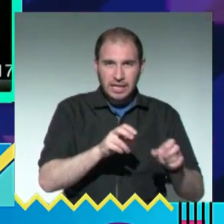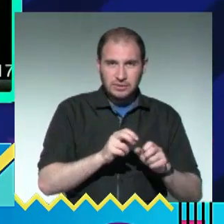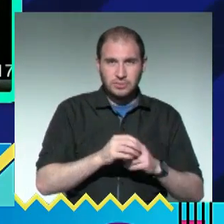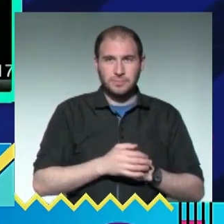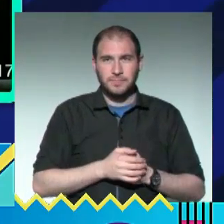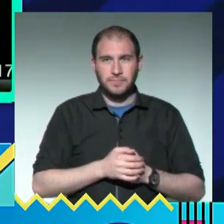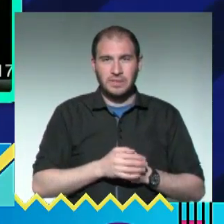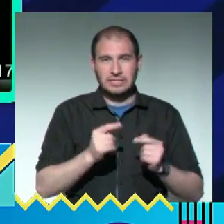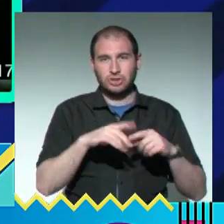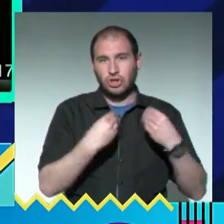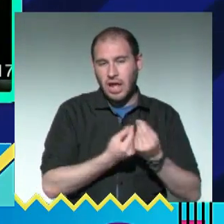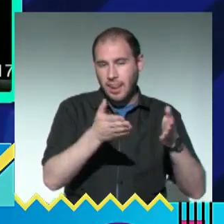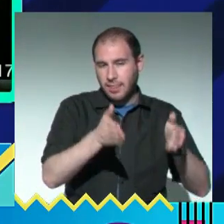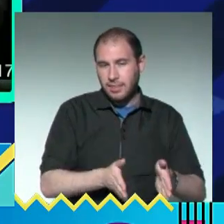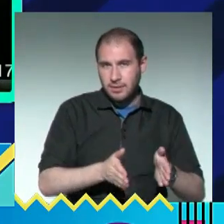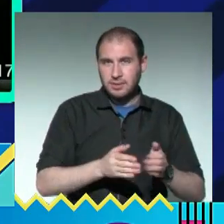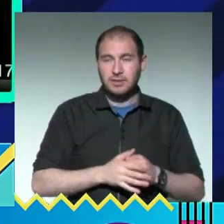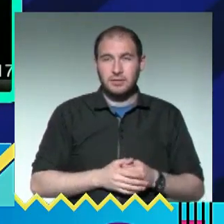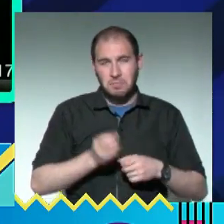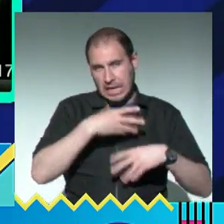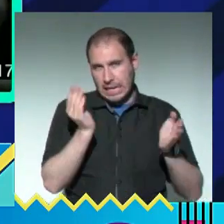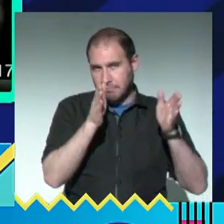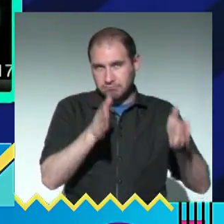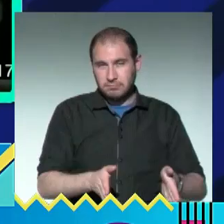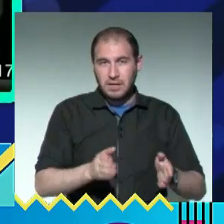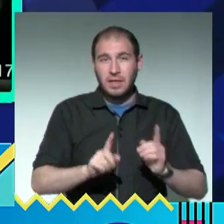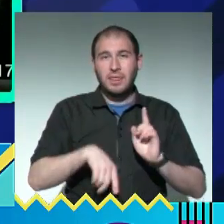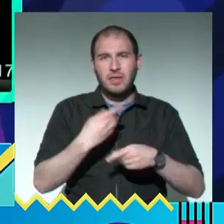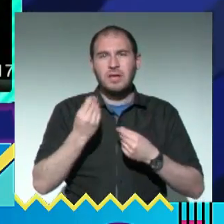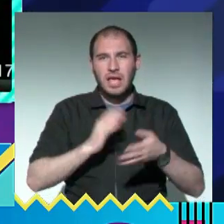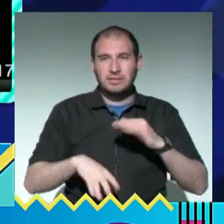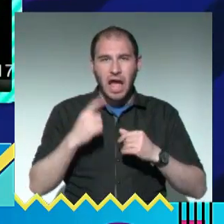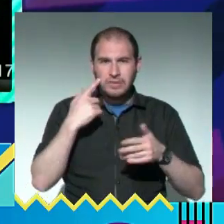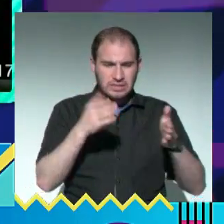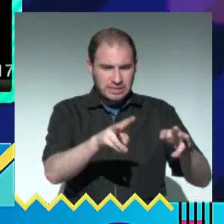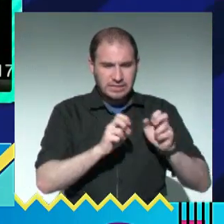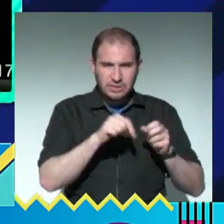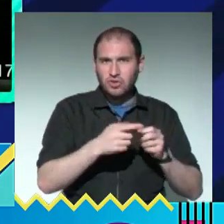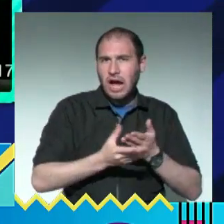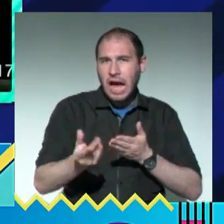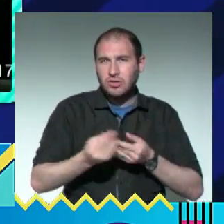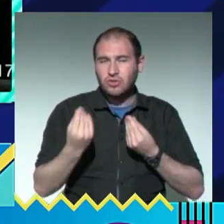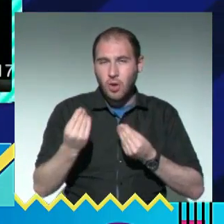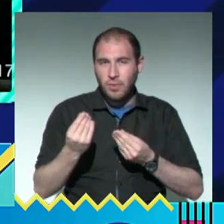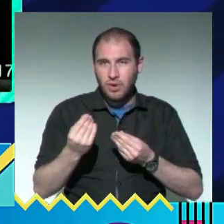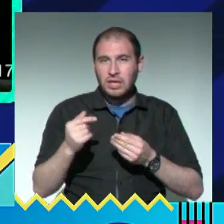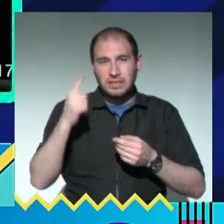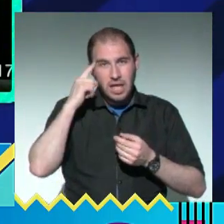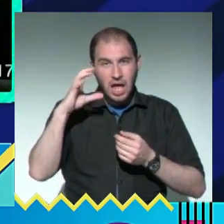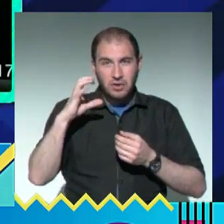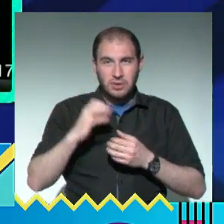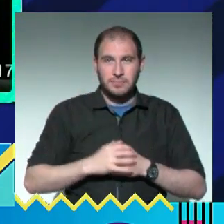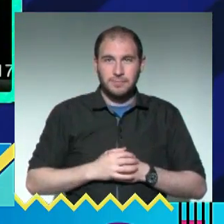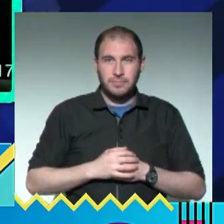ser tanto monto X, ¿no? Luego lo que hace es decir, bueno, ¿cómo lo voy a gastar? Y teniendo siempre presente